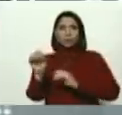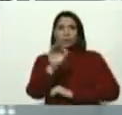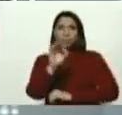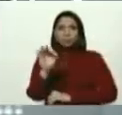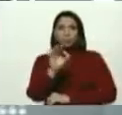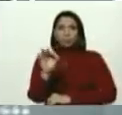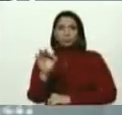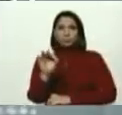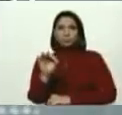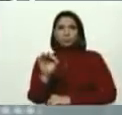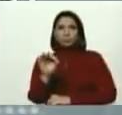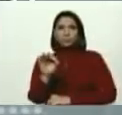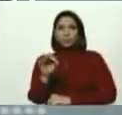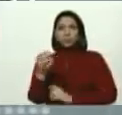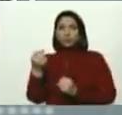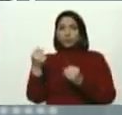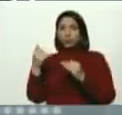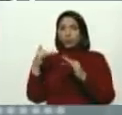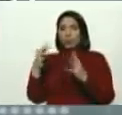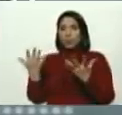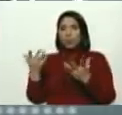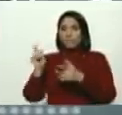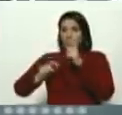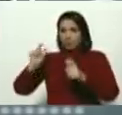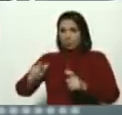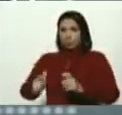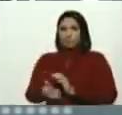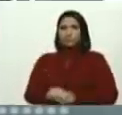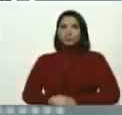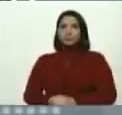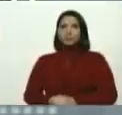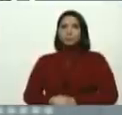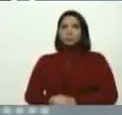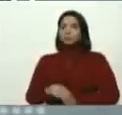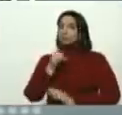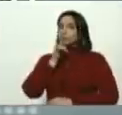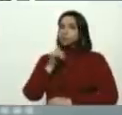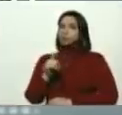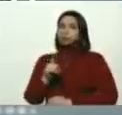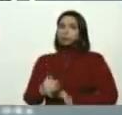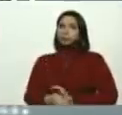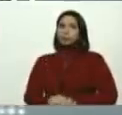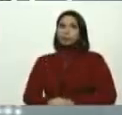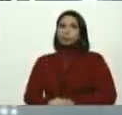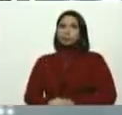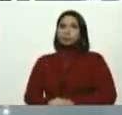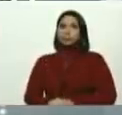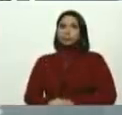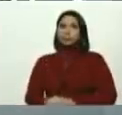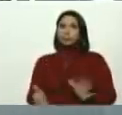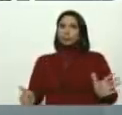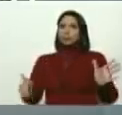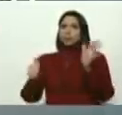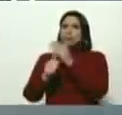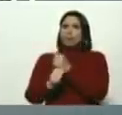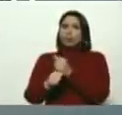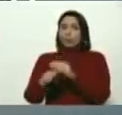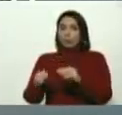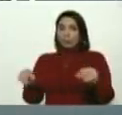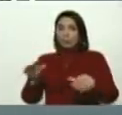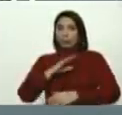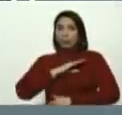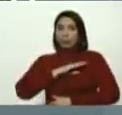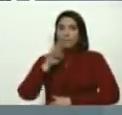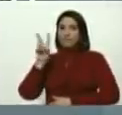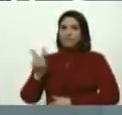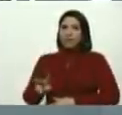80% del número de casos reportados, detectados en territorio venezolano,